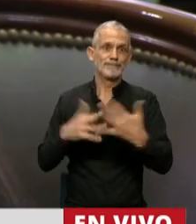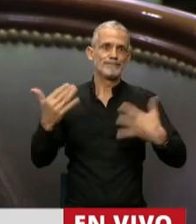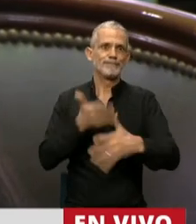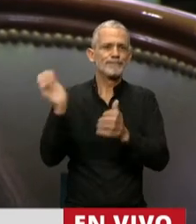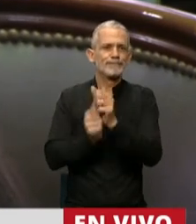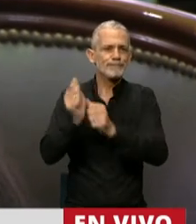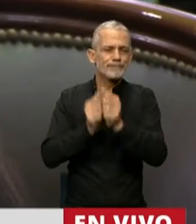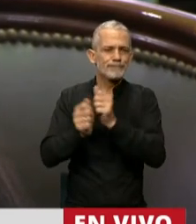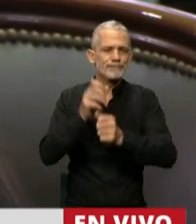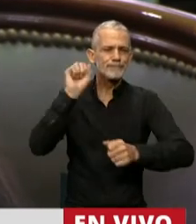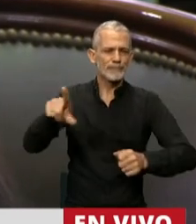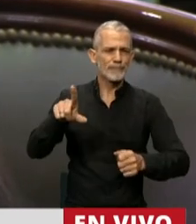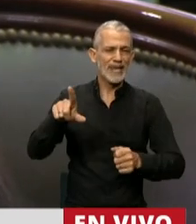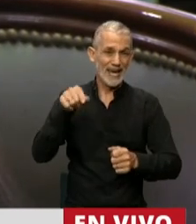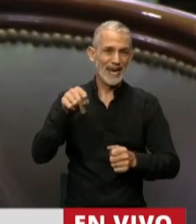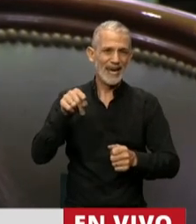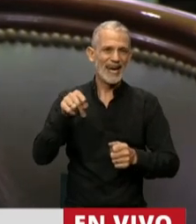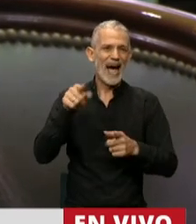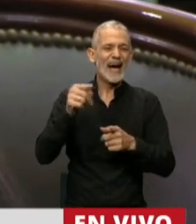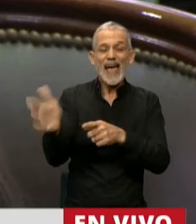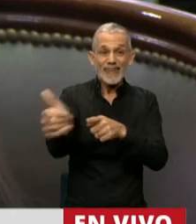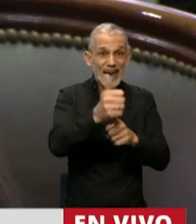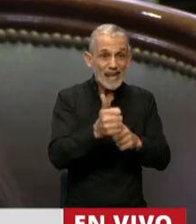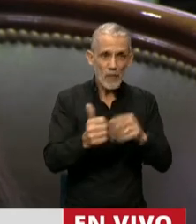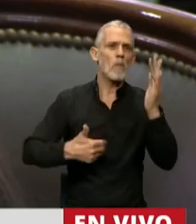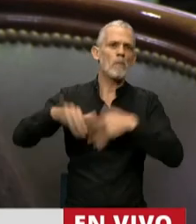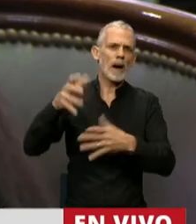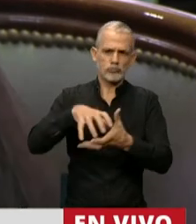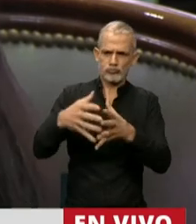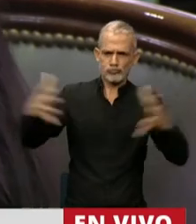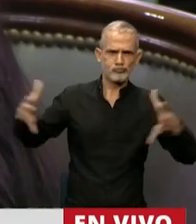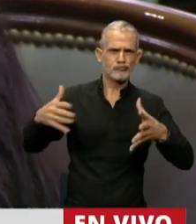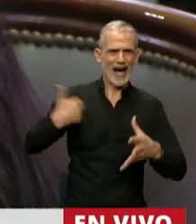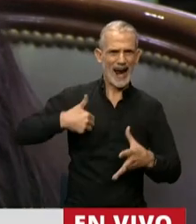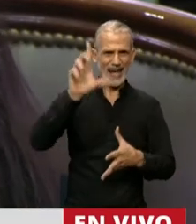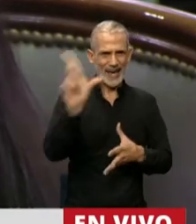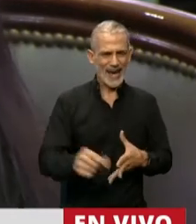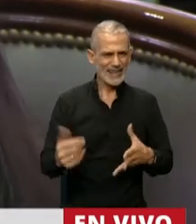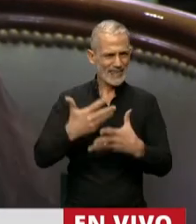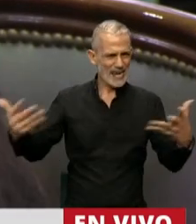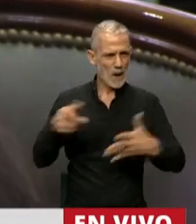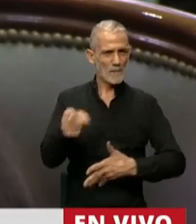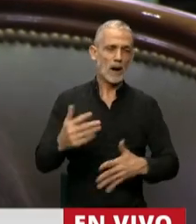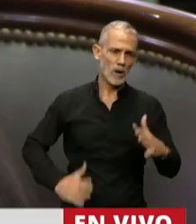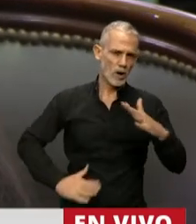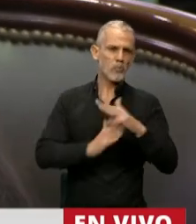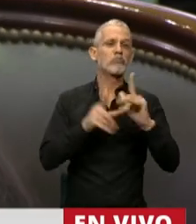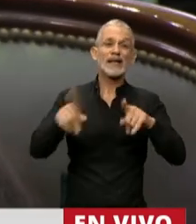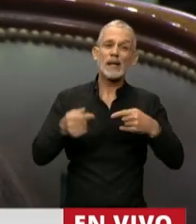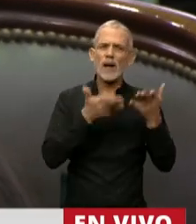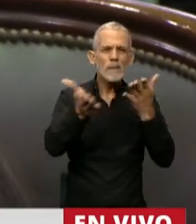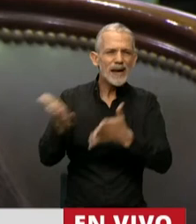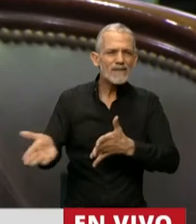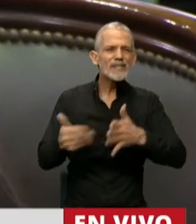de procesamiento de esencia del limón más grande del país. Pero al mismo tiempo estamos beneficiando a